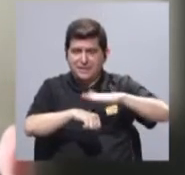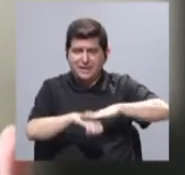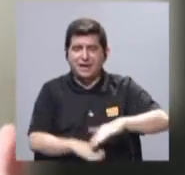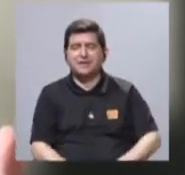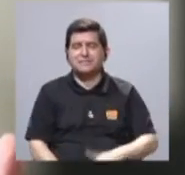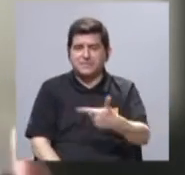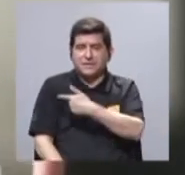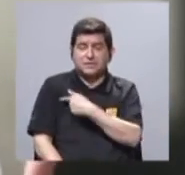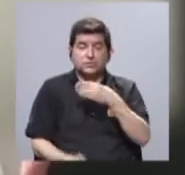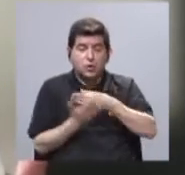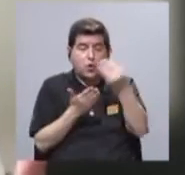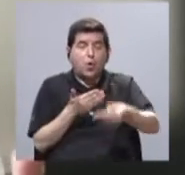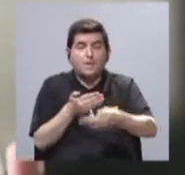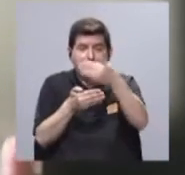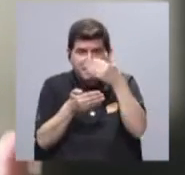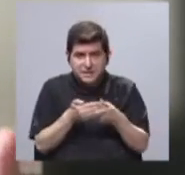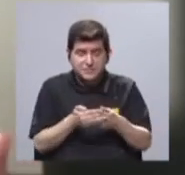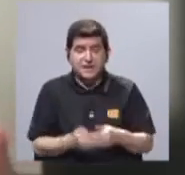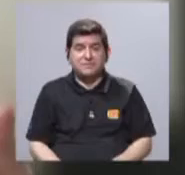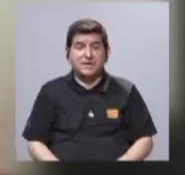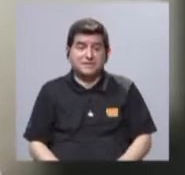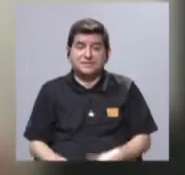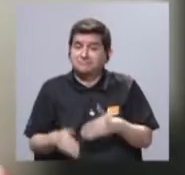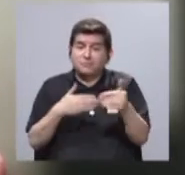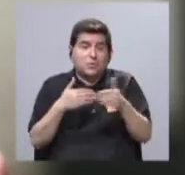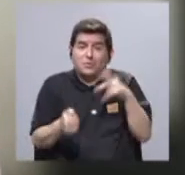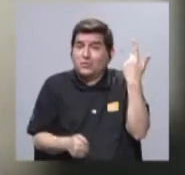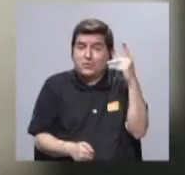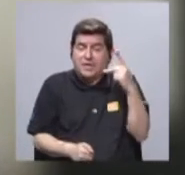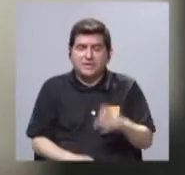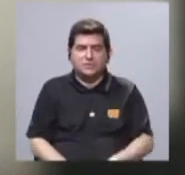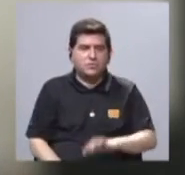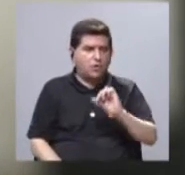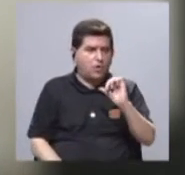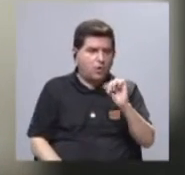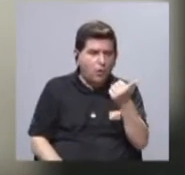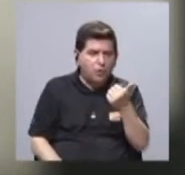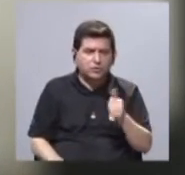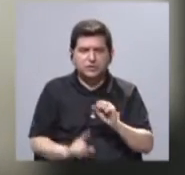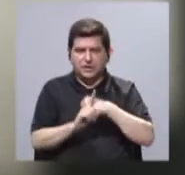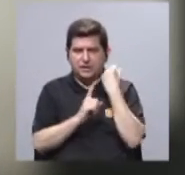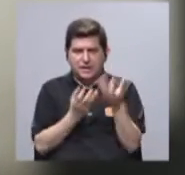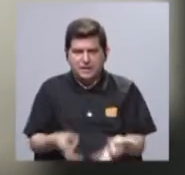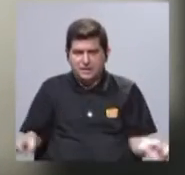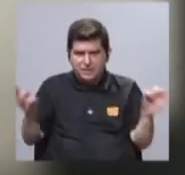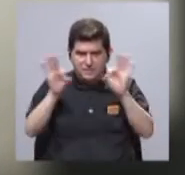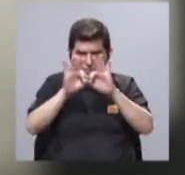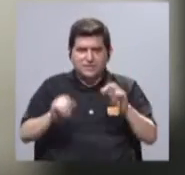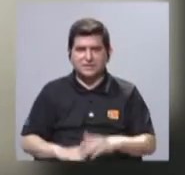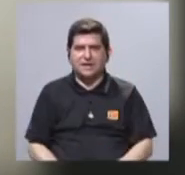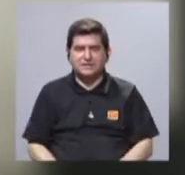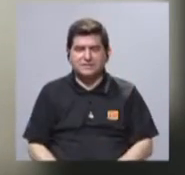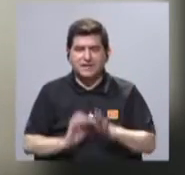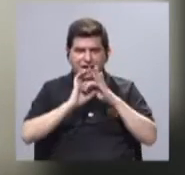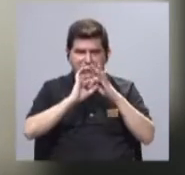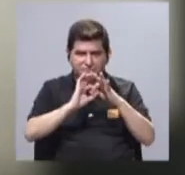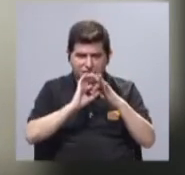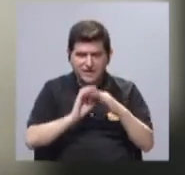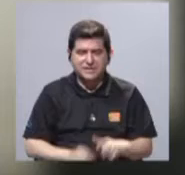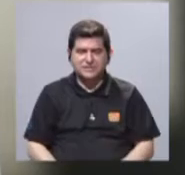hecho cuando las vacunas se han empezado mucho antes de que las vacunas estuvieran autorizadas porque ha habido compras anticipadas